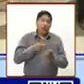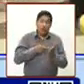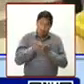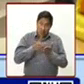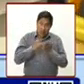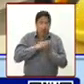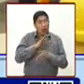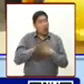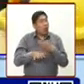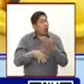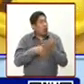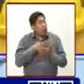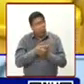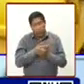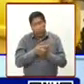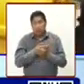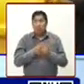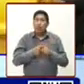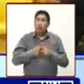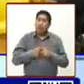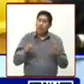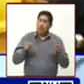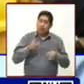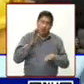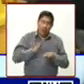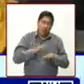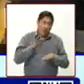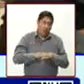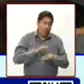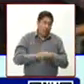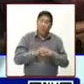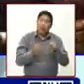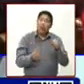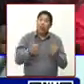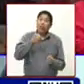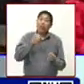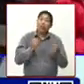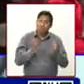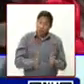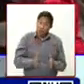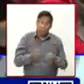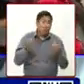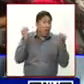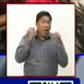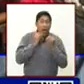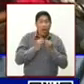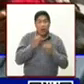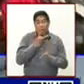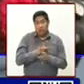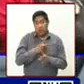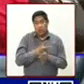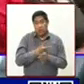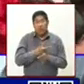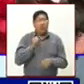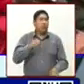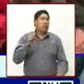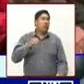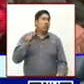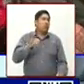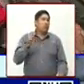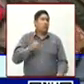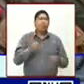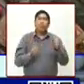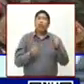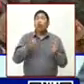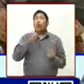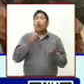están normales a todos los Testigos sin embargo hay que reiterar a los choferes no que manejen con precaución justamente en estas carreteras sí evidentemente